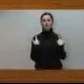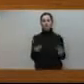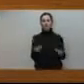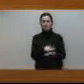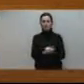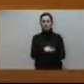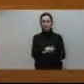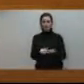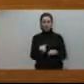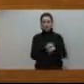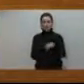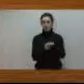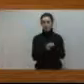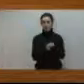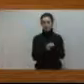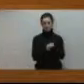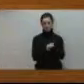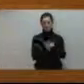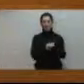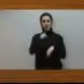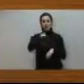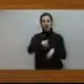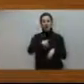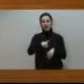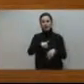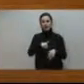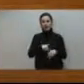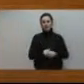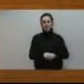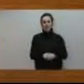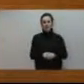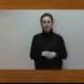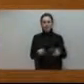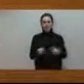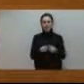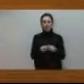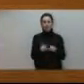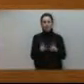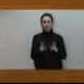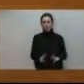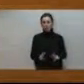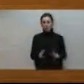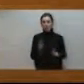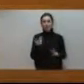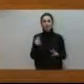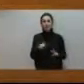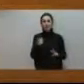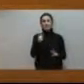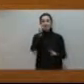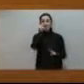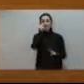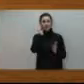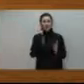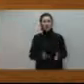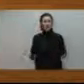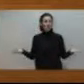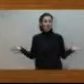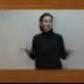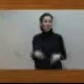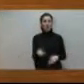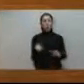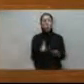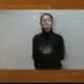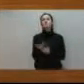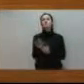que lamento profundamente que en este lado de la bancada hoy no esté sentado el presidente del Principado, el señor Javier Fernández, que hubiera demostrado así